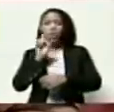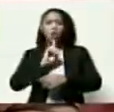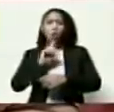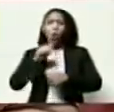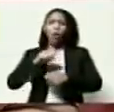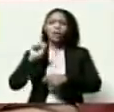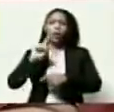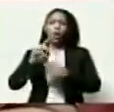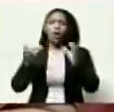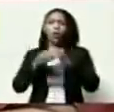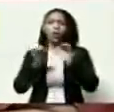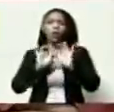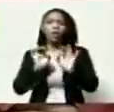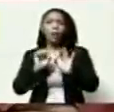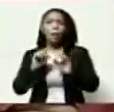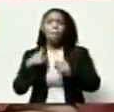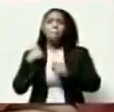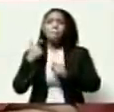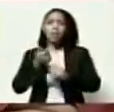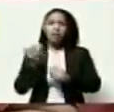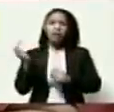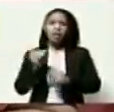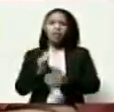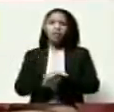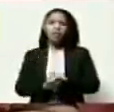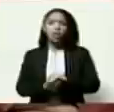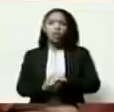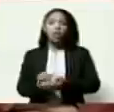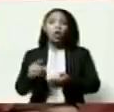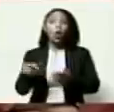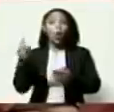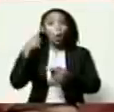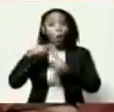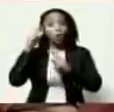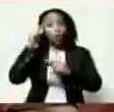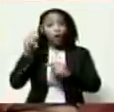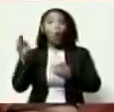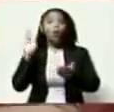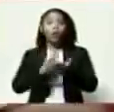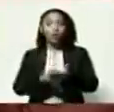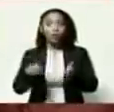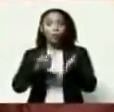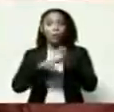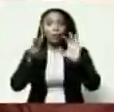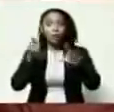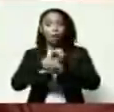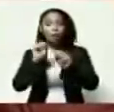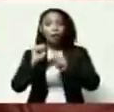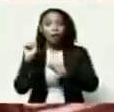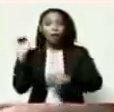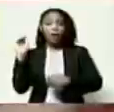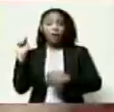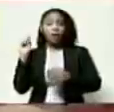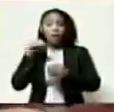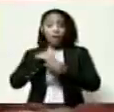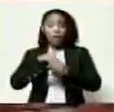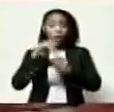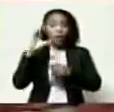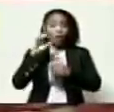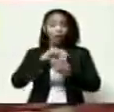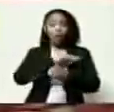a ser, véngase mañana. Y usted va al otro día otra vez a las 7 de la mañana. Se viene usted desde el interior a Caracas,